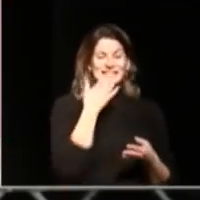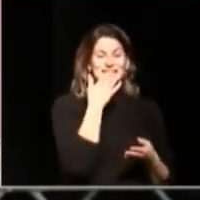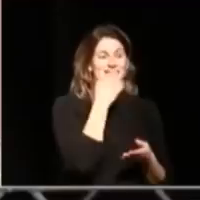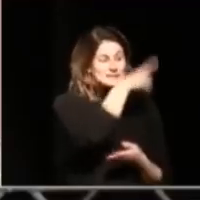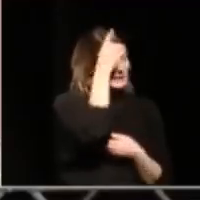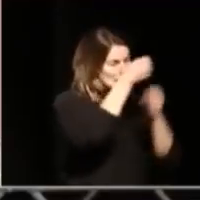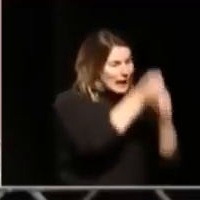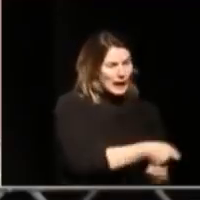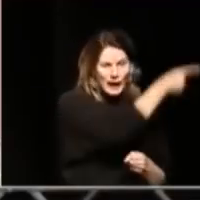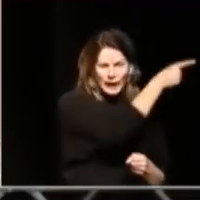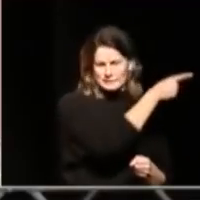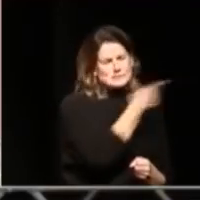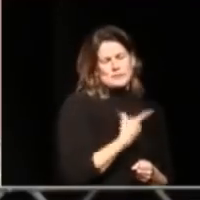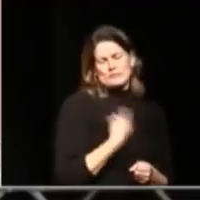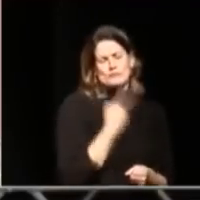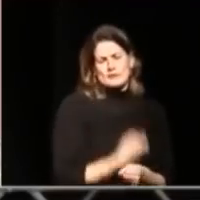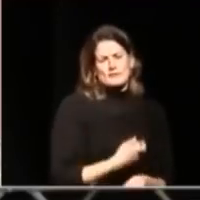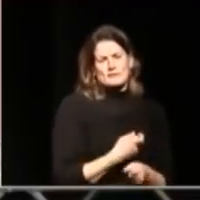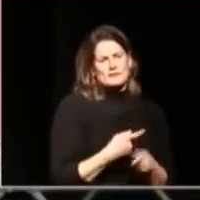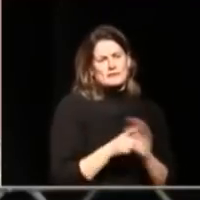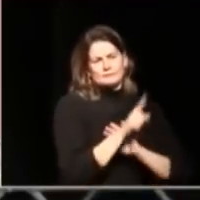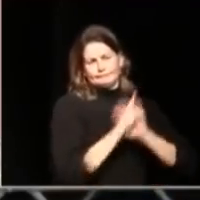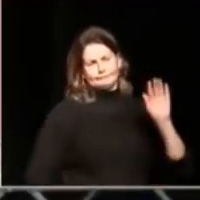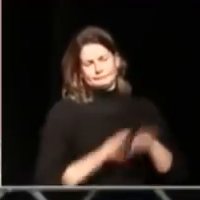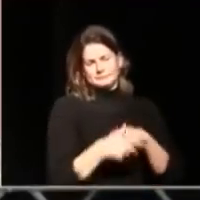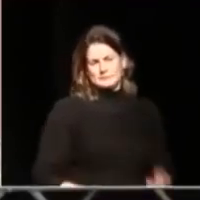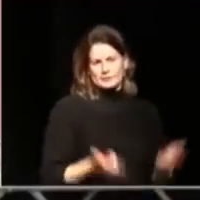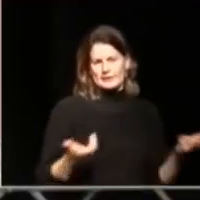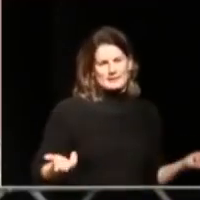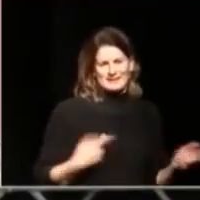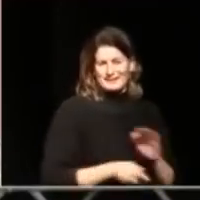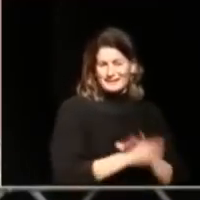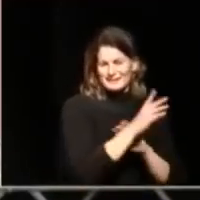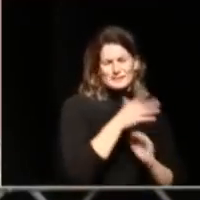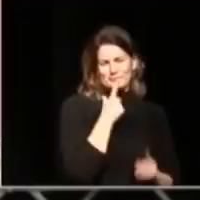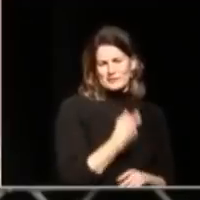Moncloa, es muy difícil revertir la involución democrática.